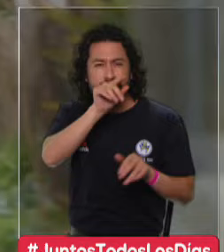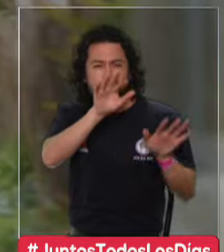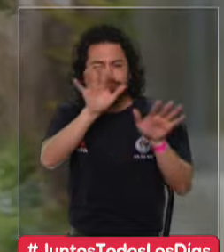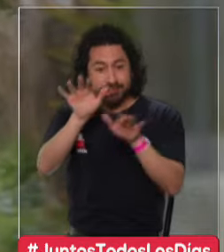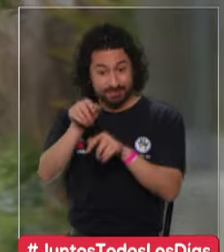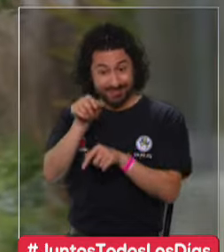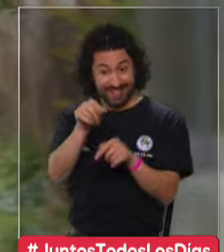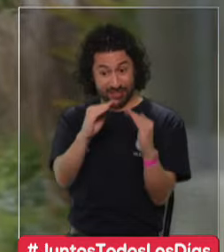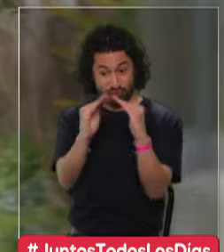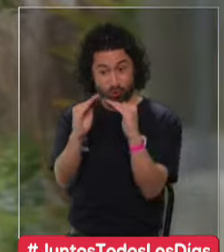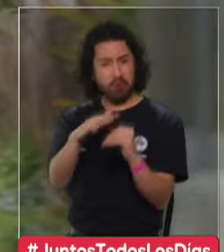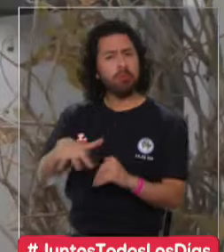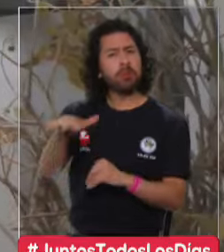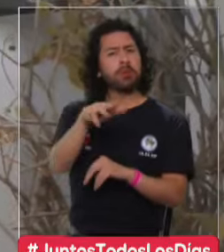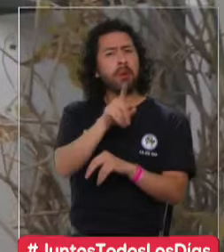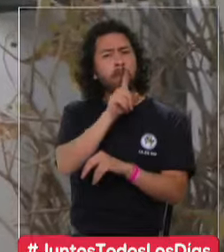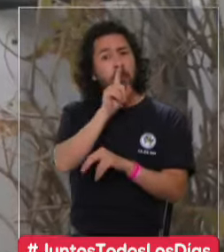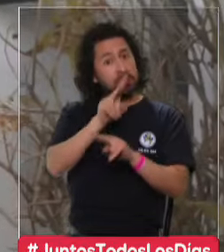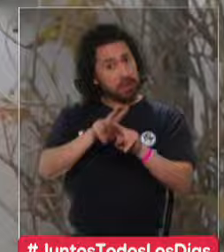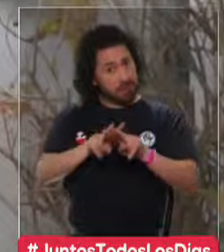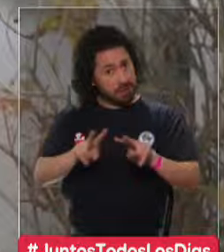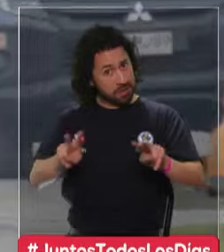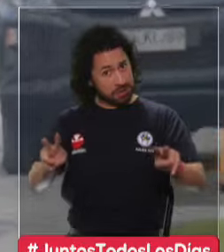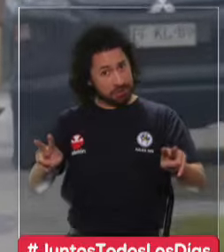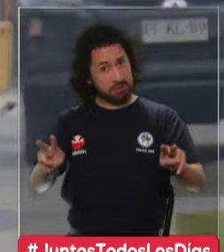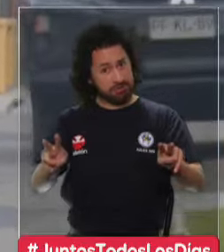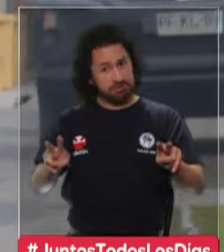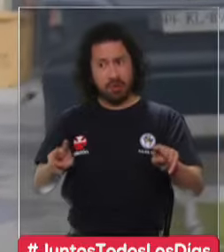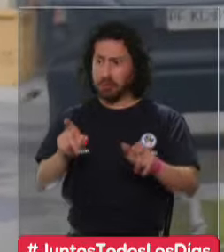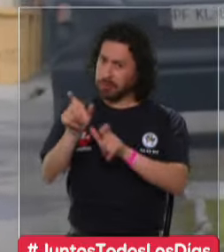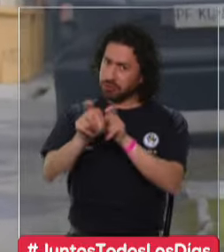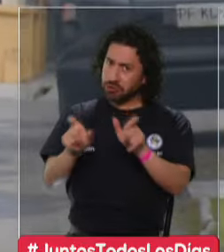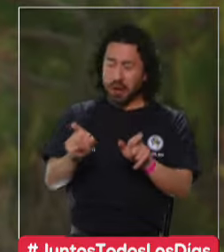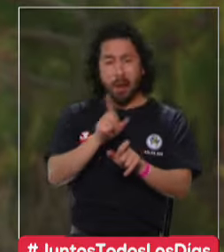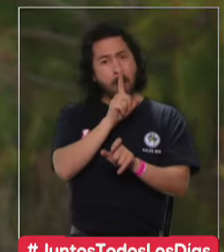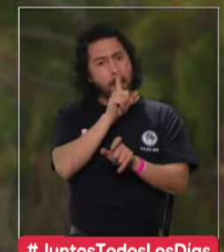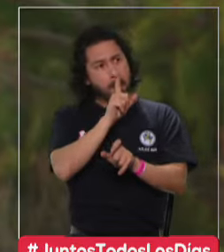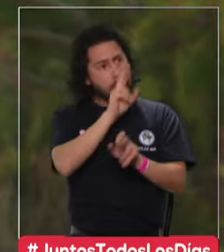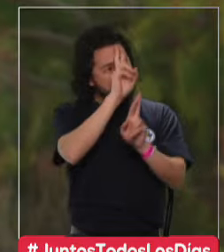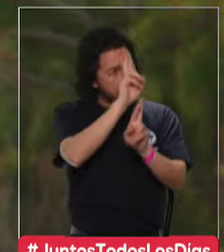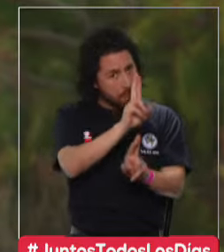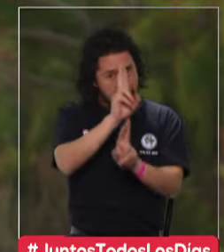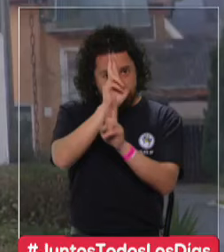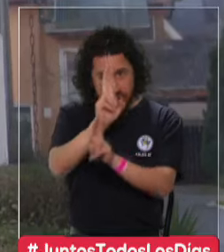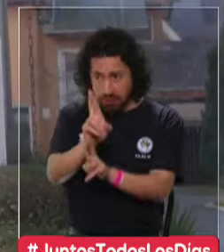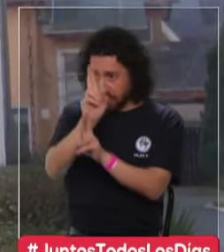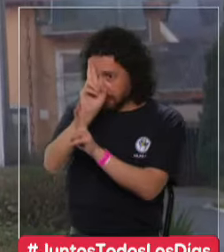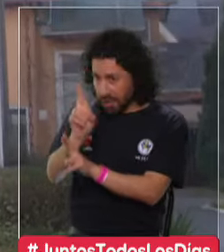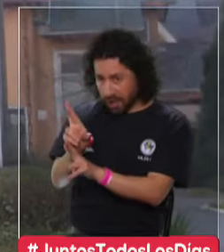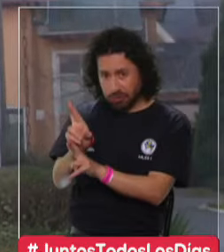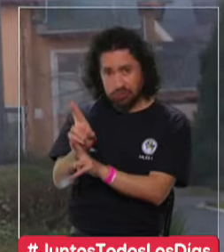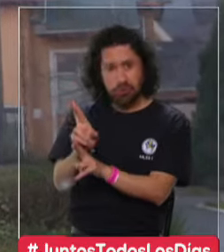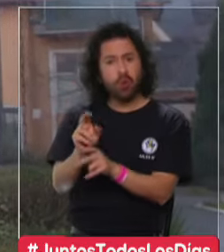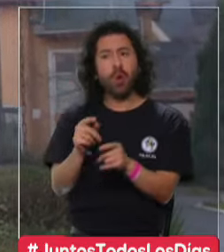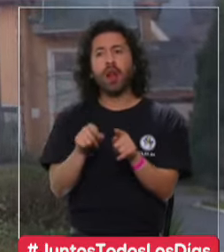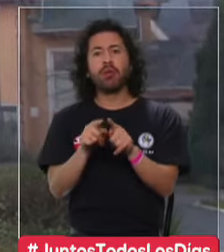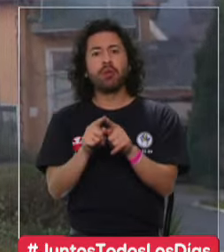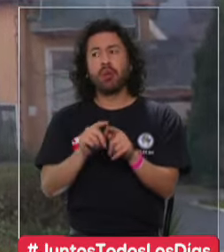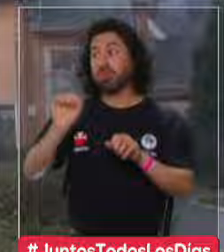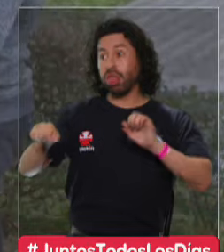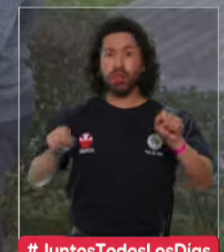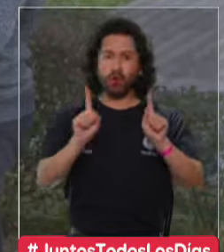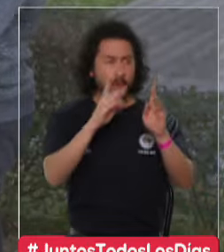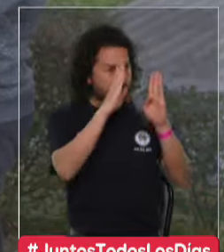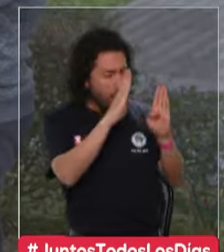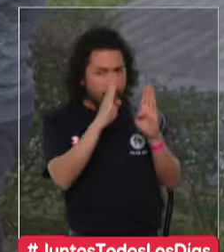Bueno, este condominio es súper tranquilo, hay gente que es muy respetuosa, como que nos preocupamos mucho de nuestros vecinos. Cada uno vive en